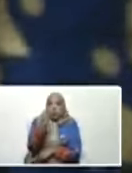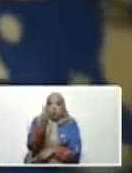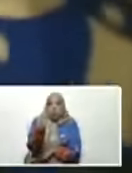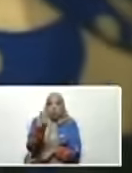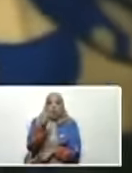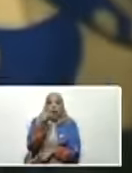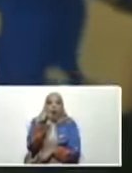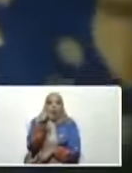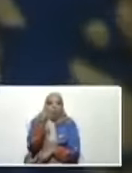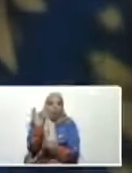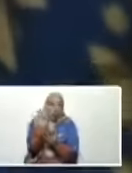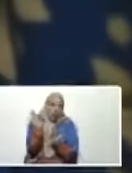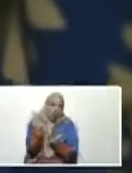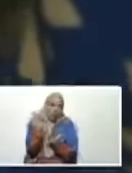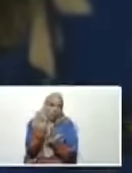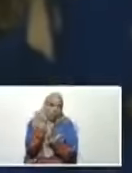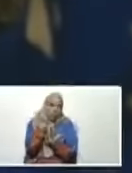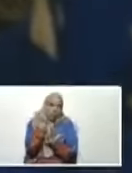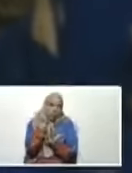agua.